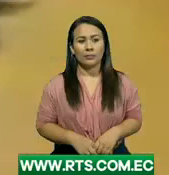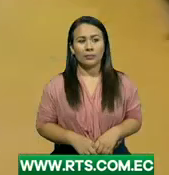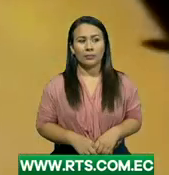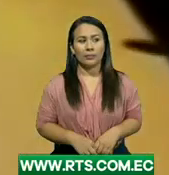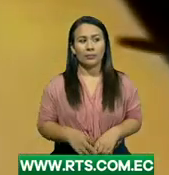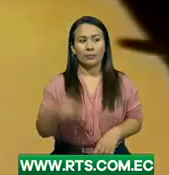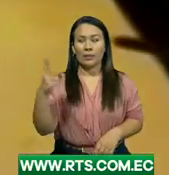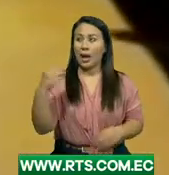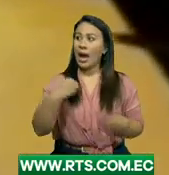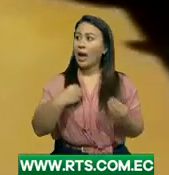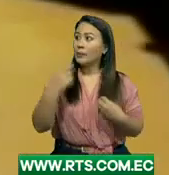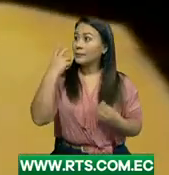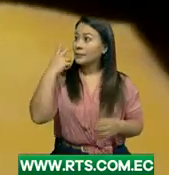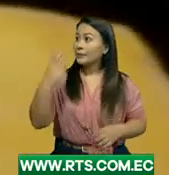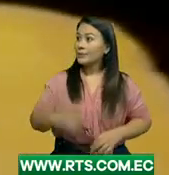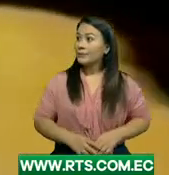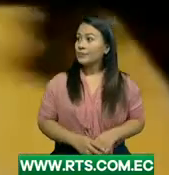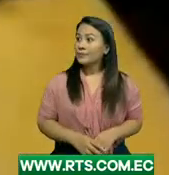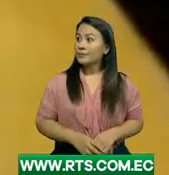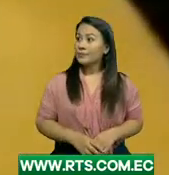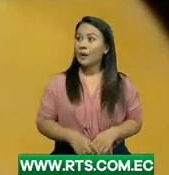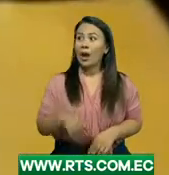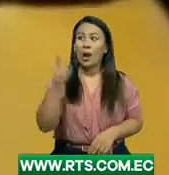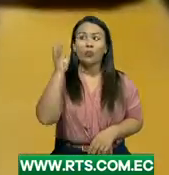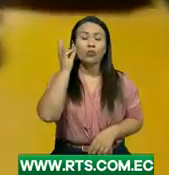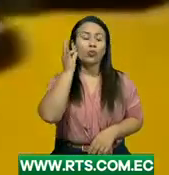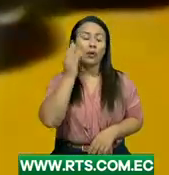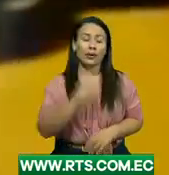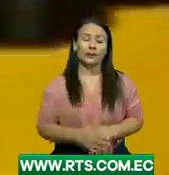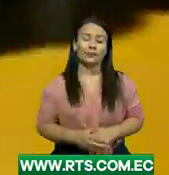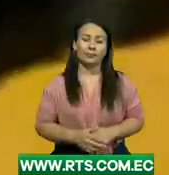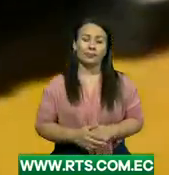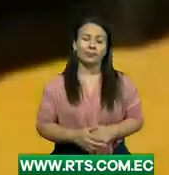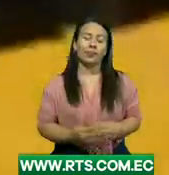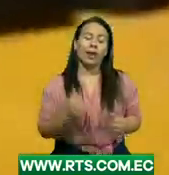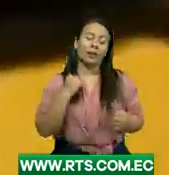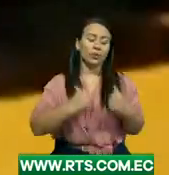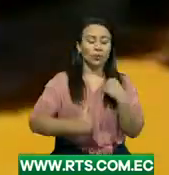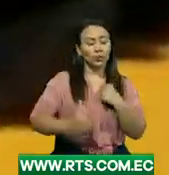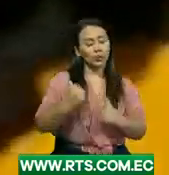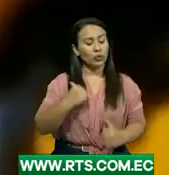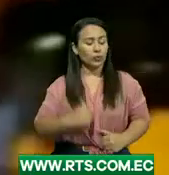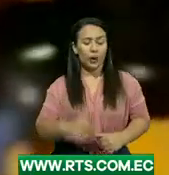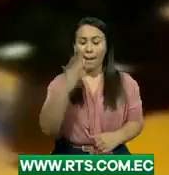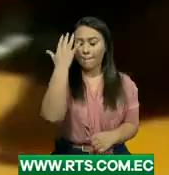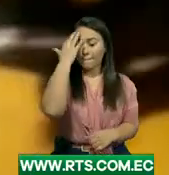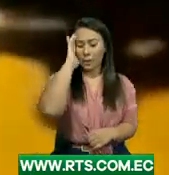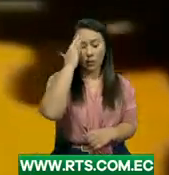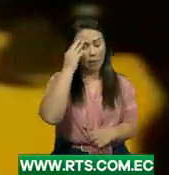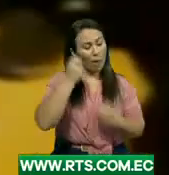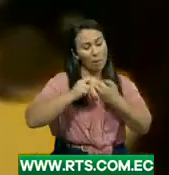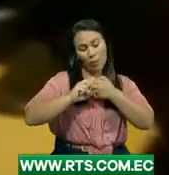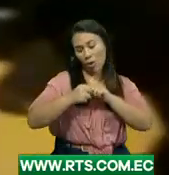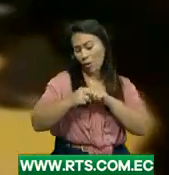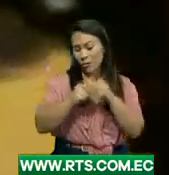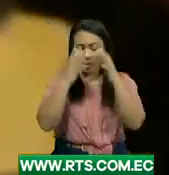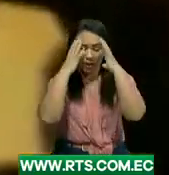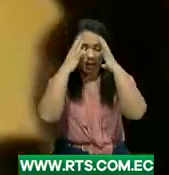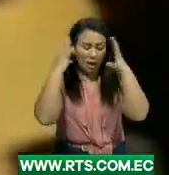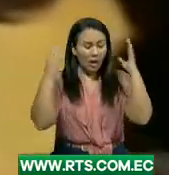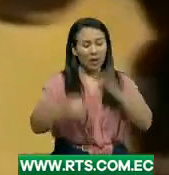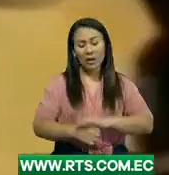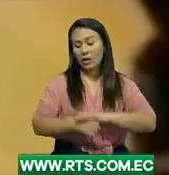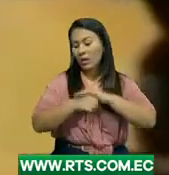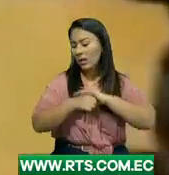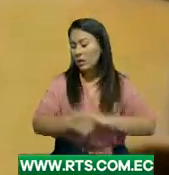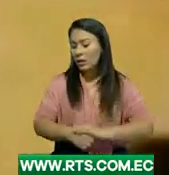nadie sabe lo de nadie, dice el refrán popular. Muchas veces las personas se ahogan solas en sus problemas hasta que llegan a un grado de depresión